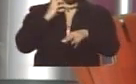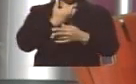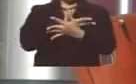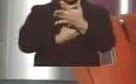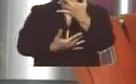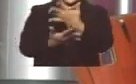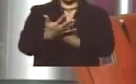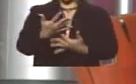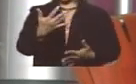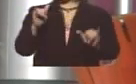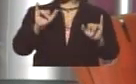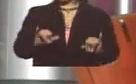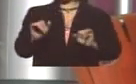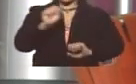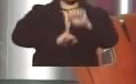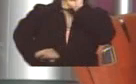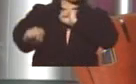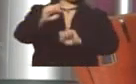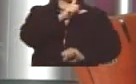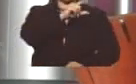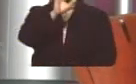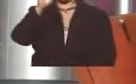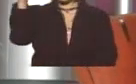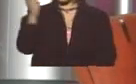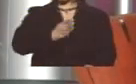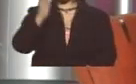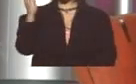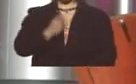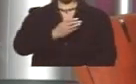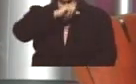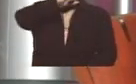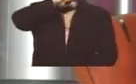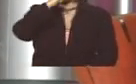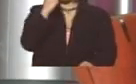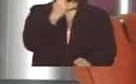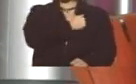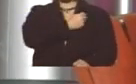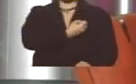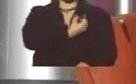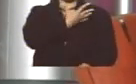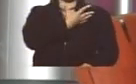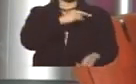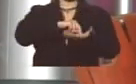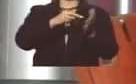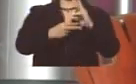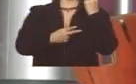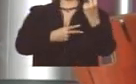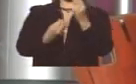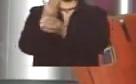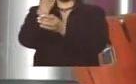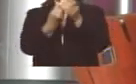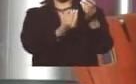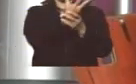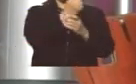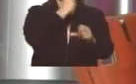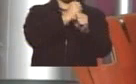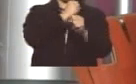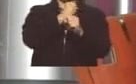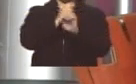eso lo llevo en la sangre, defensora 100% de eso que hago. ¡Qué bueno! Y bueno, trabajando con dos